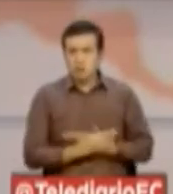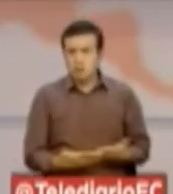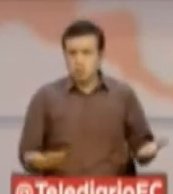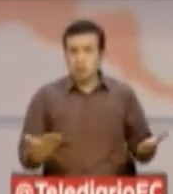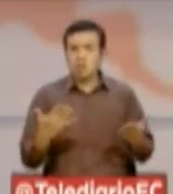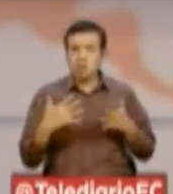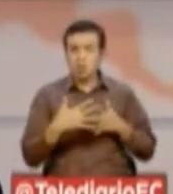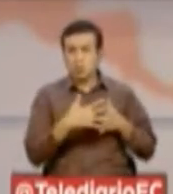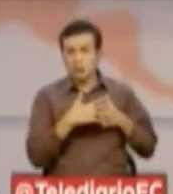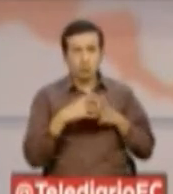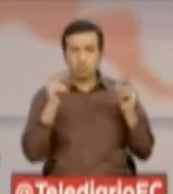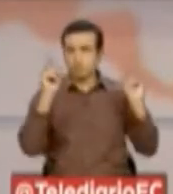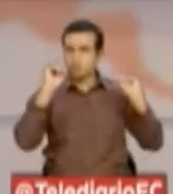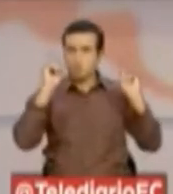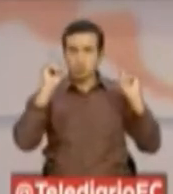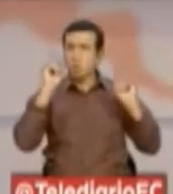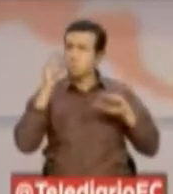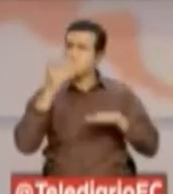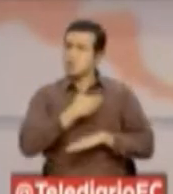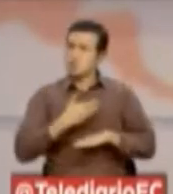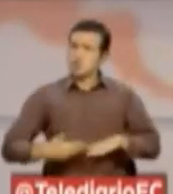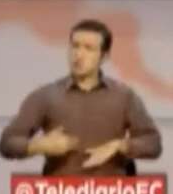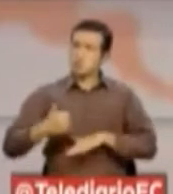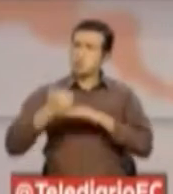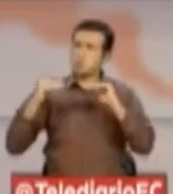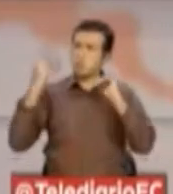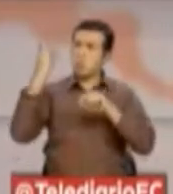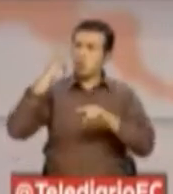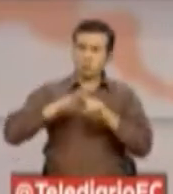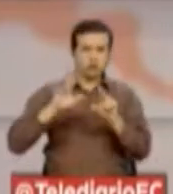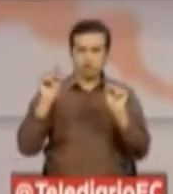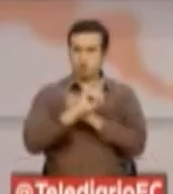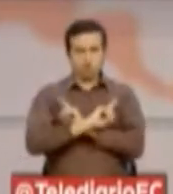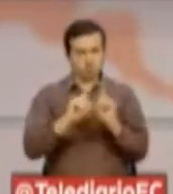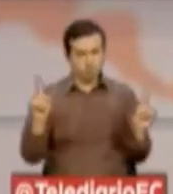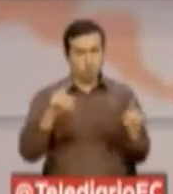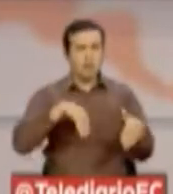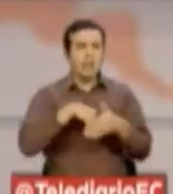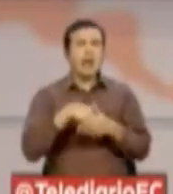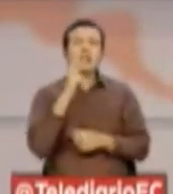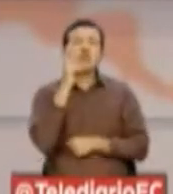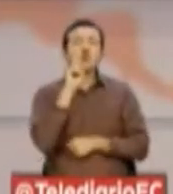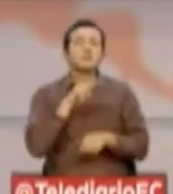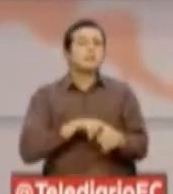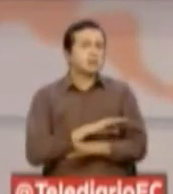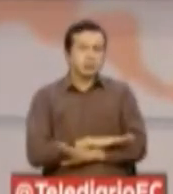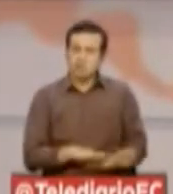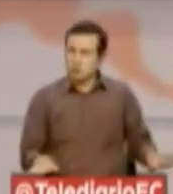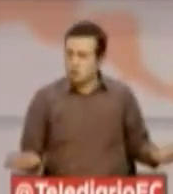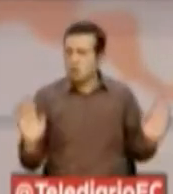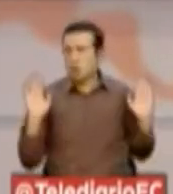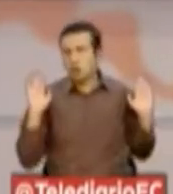fue no aún el gran presidente no conviene cuatro veces por lo tanto limitaron a dos la reelección y así es